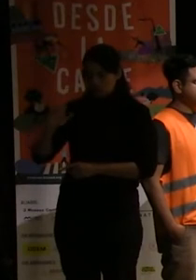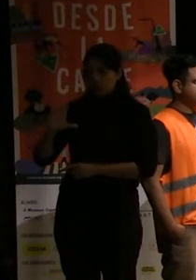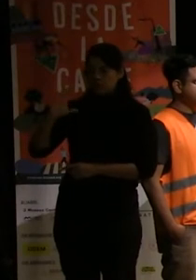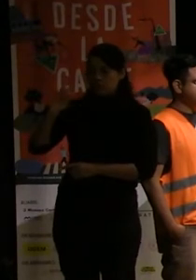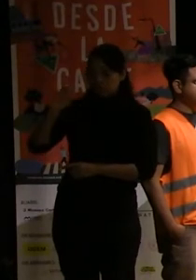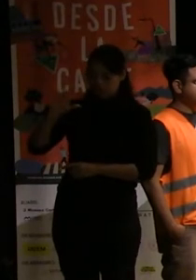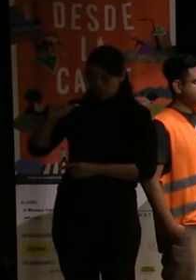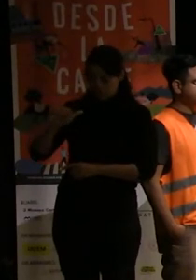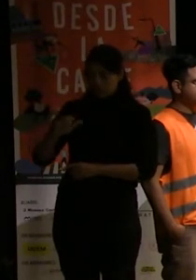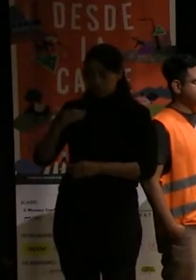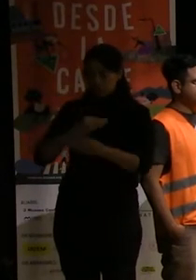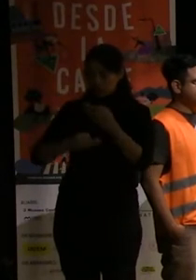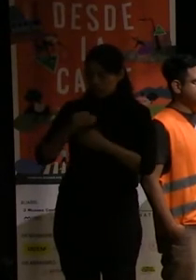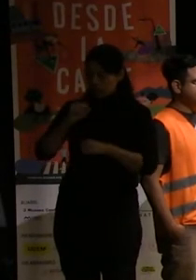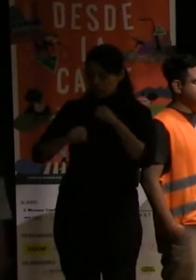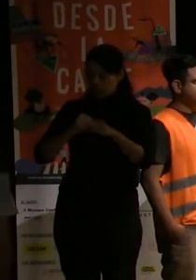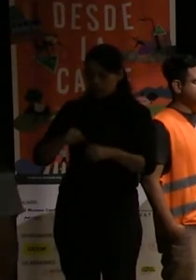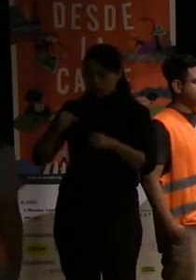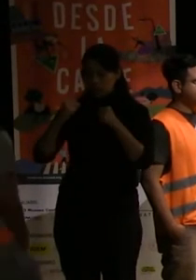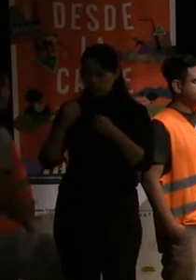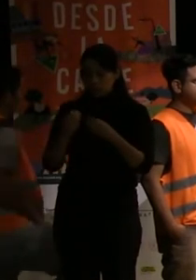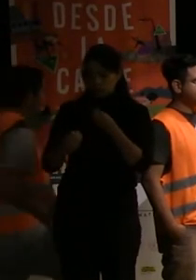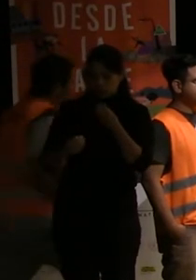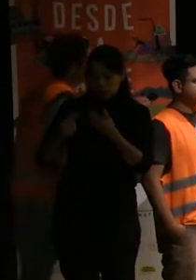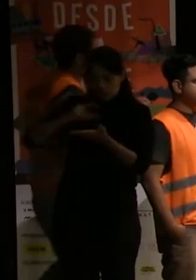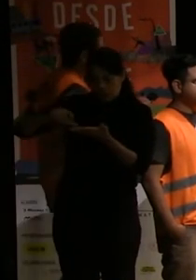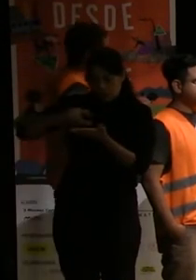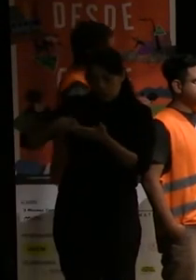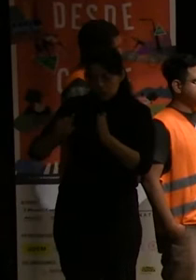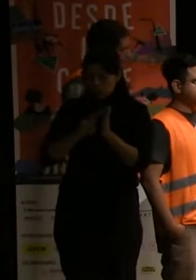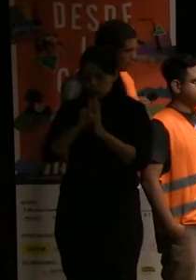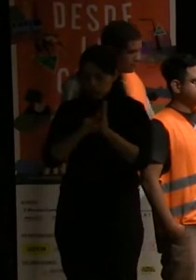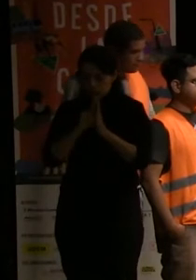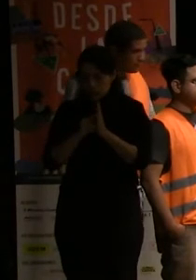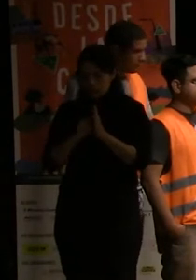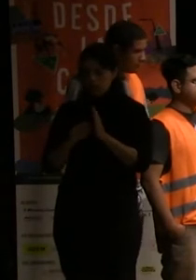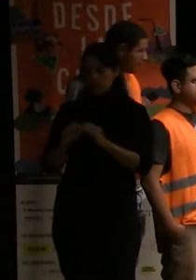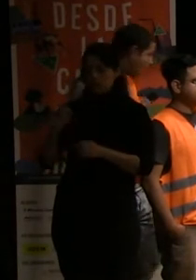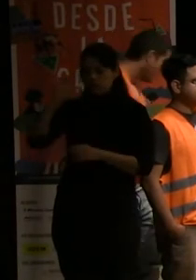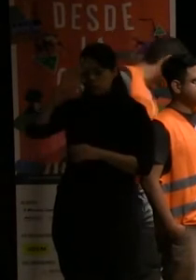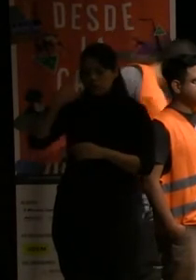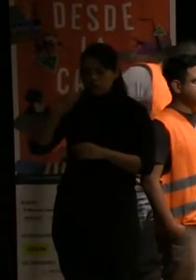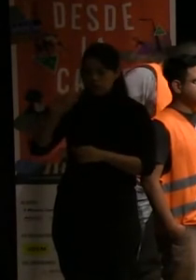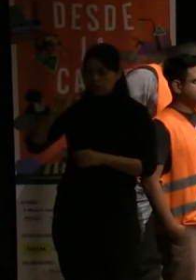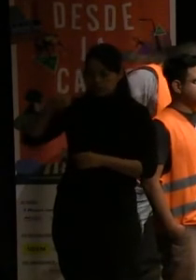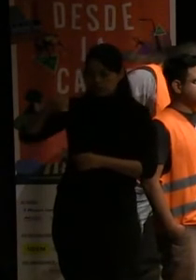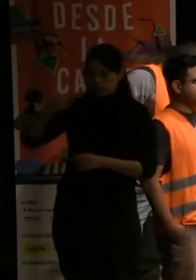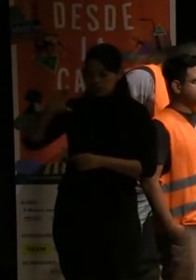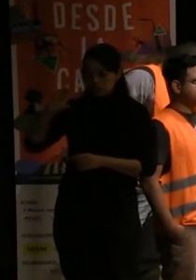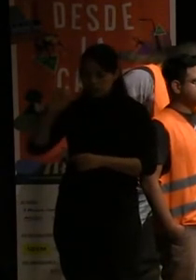todos en bici el poder del consumidor videodromo monterrey llama 0